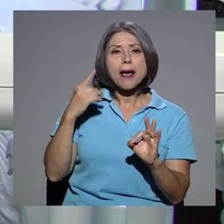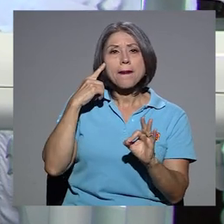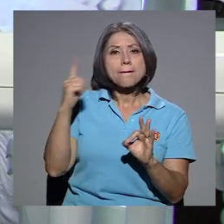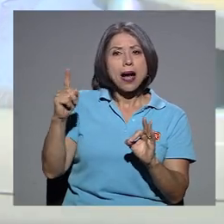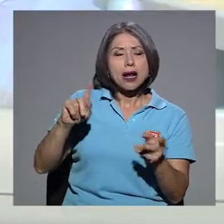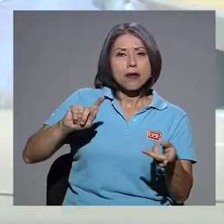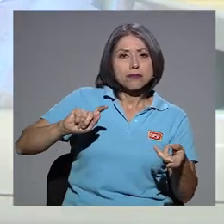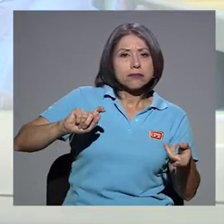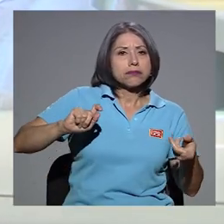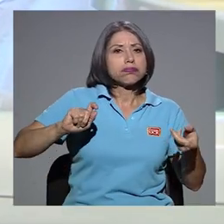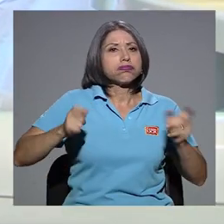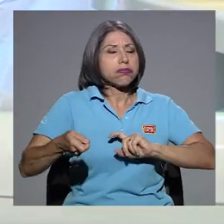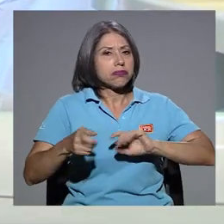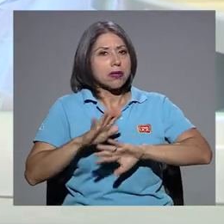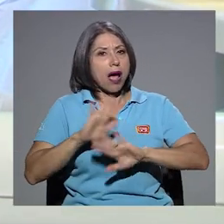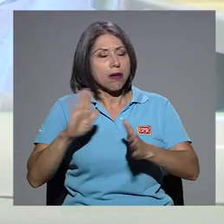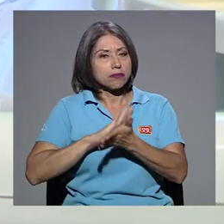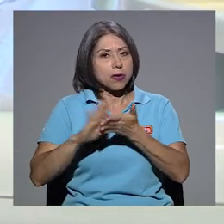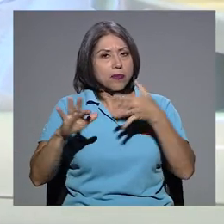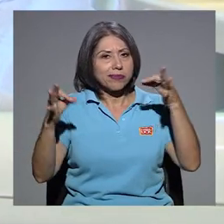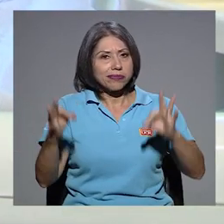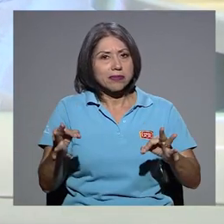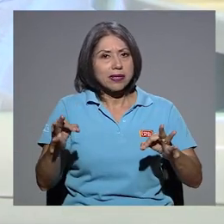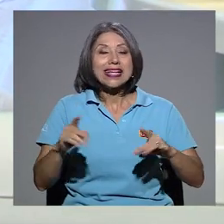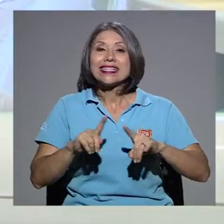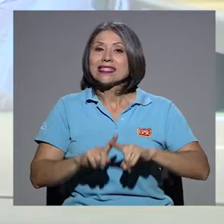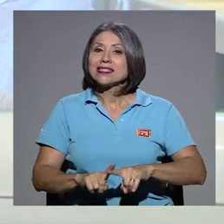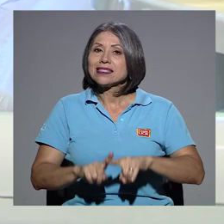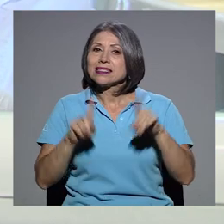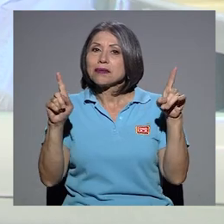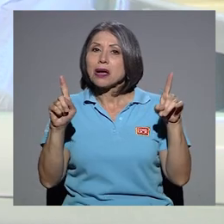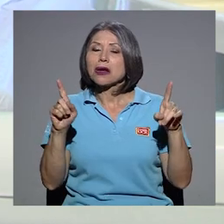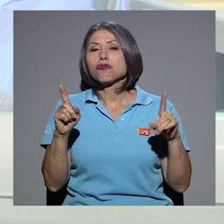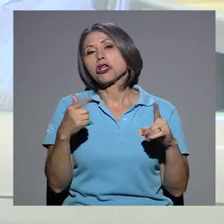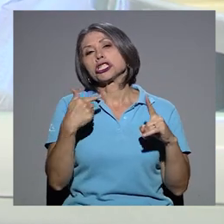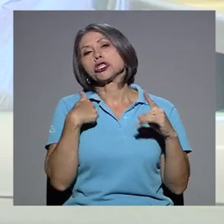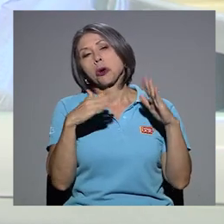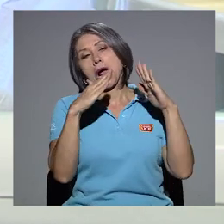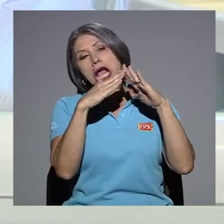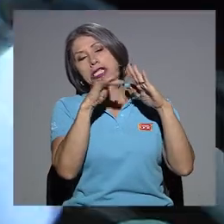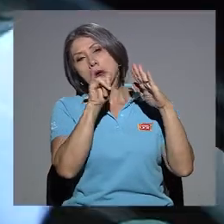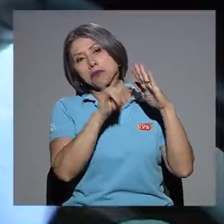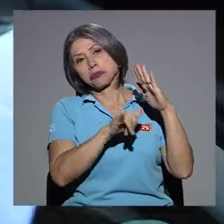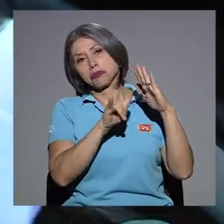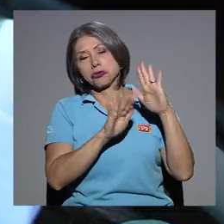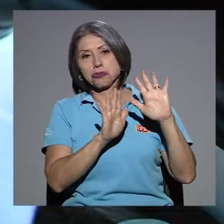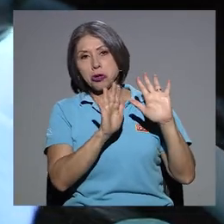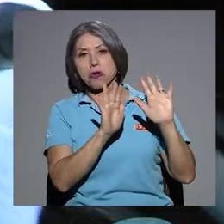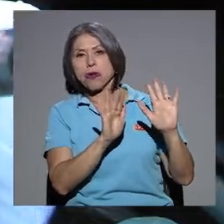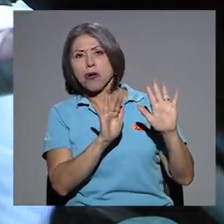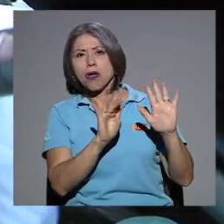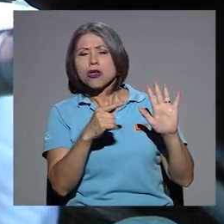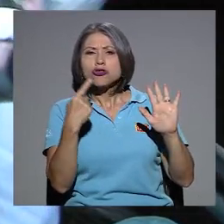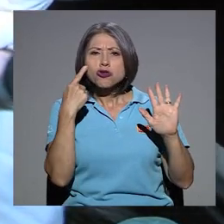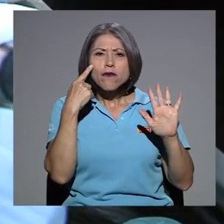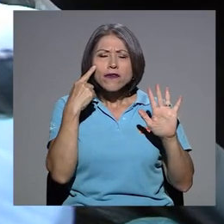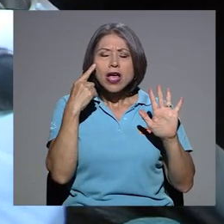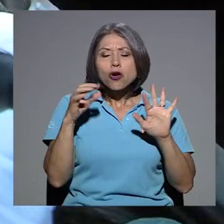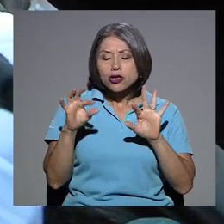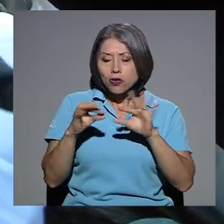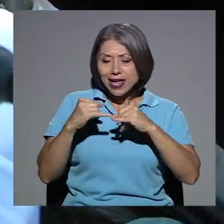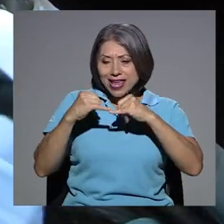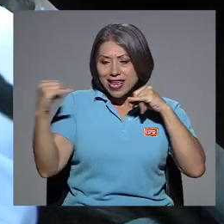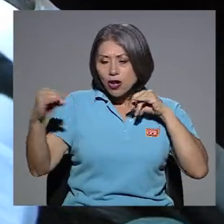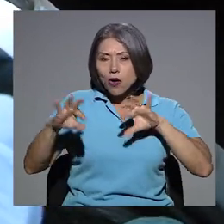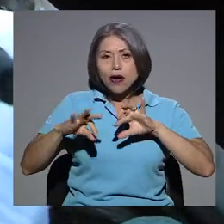para revertir la gingivitis. Sin embargo, si yo estoy en mi casa, por ejemplo, y yo veo que pasé el hilo y